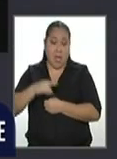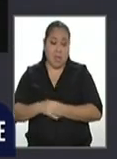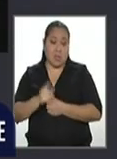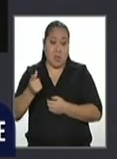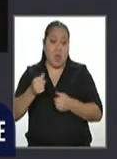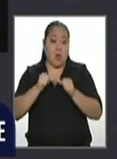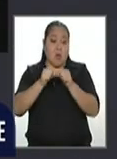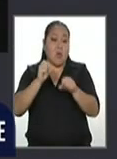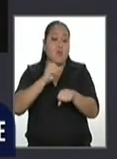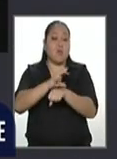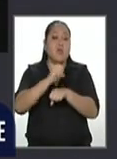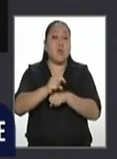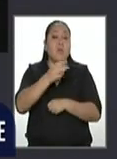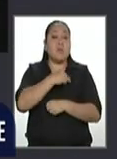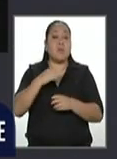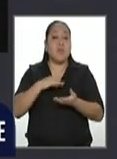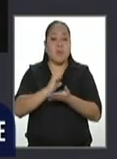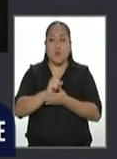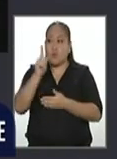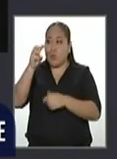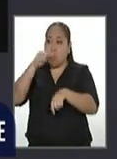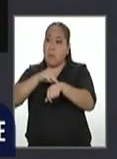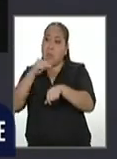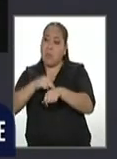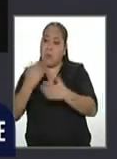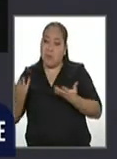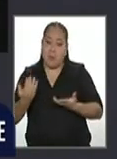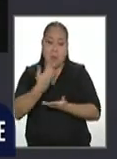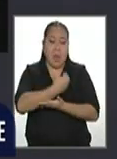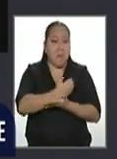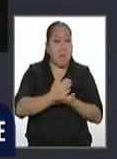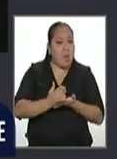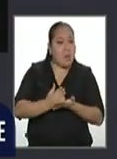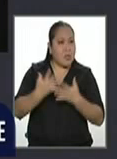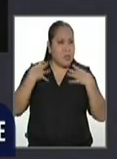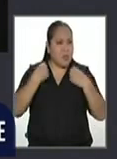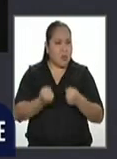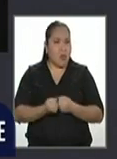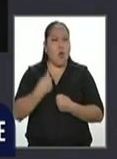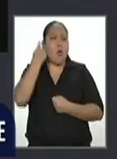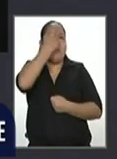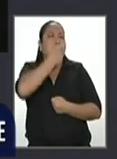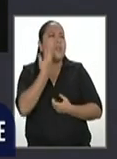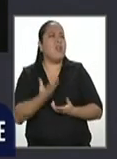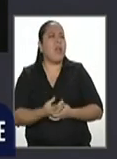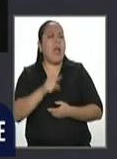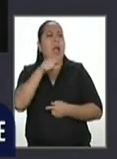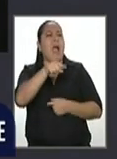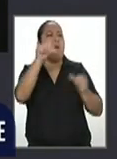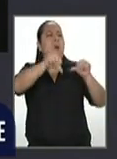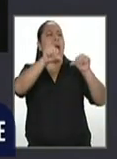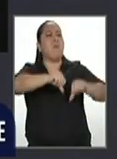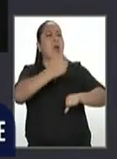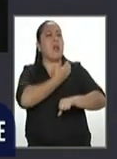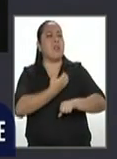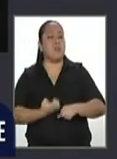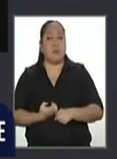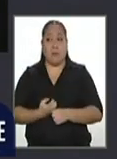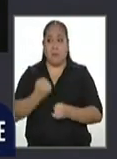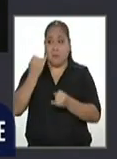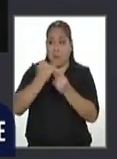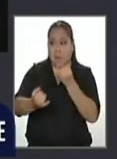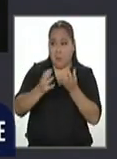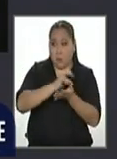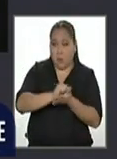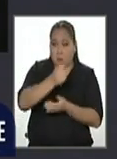Educación, si uno es médico del sistema de salud, ¿con qué cara criticamos al Estado? Cada fin de mes